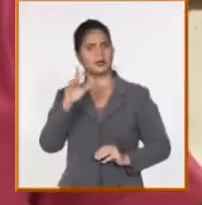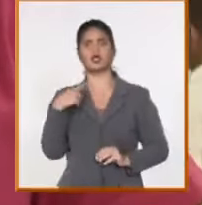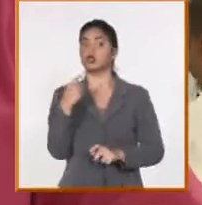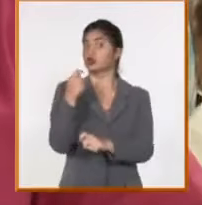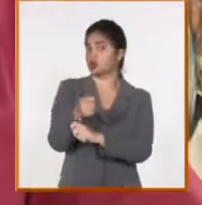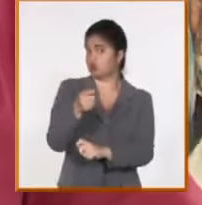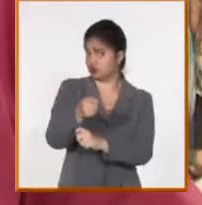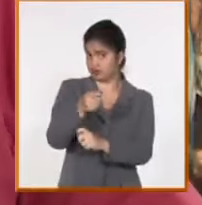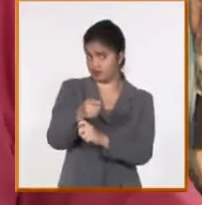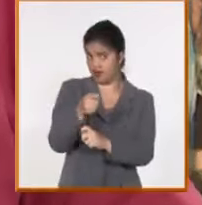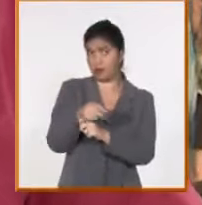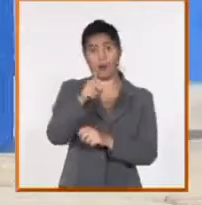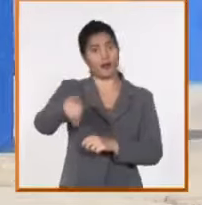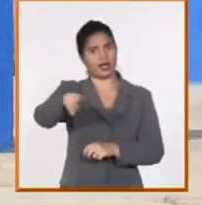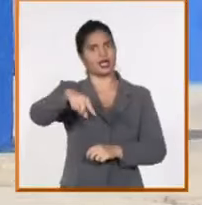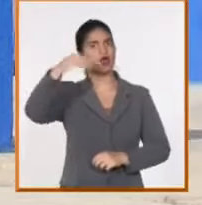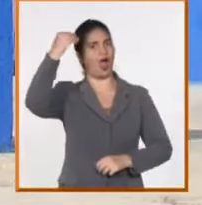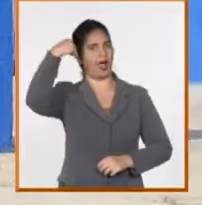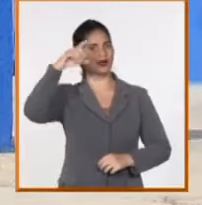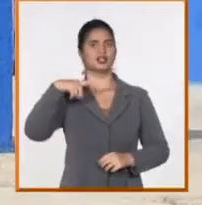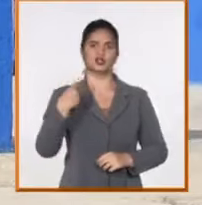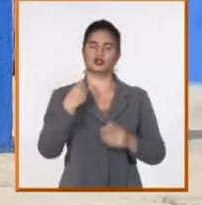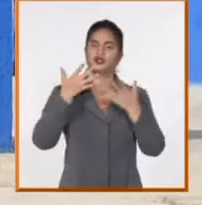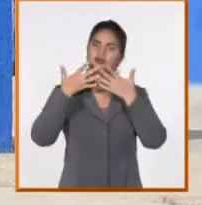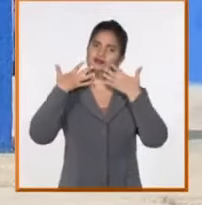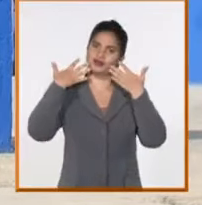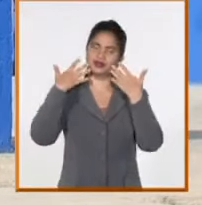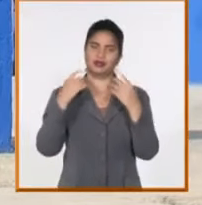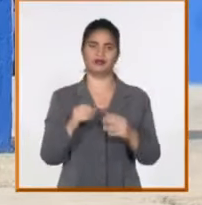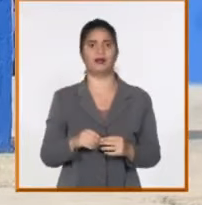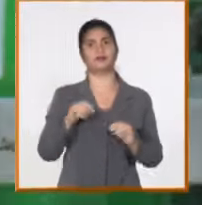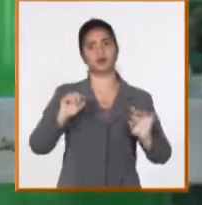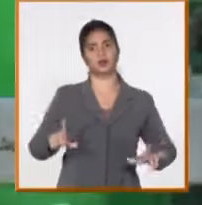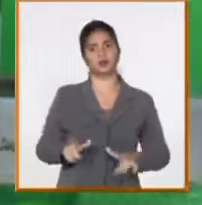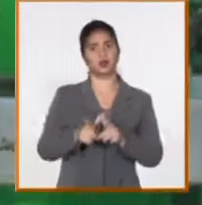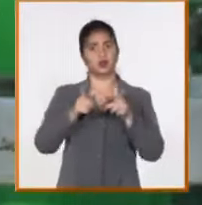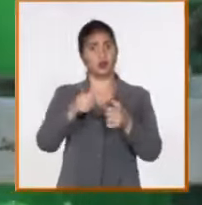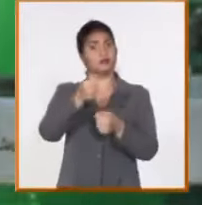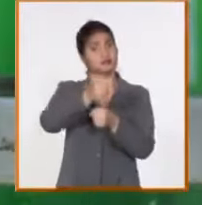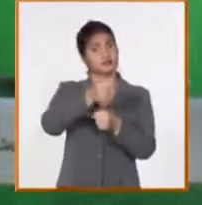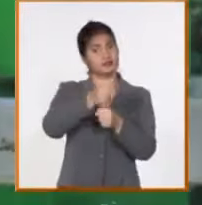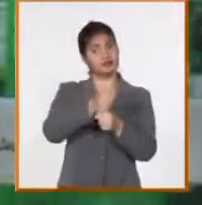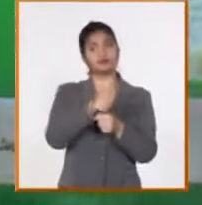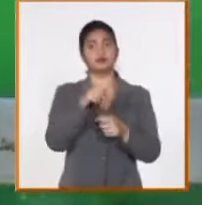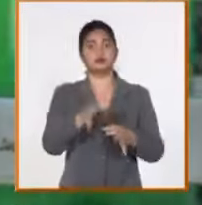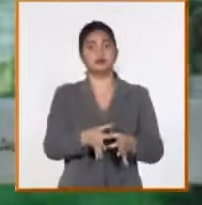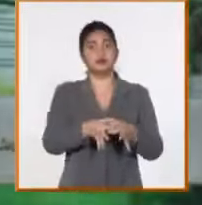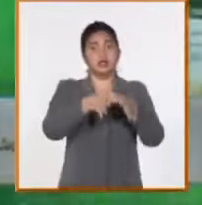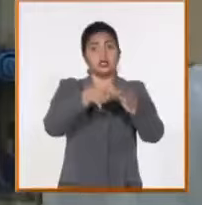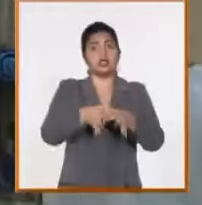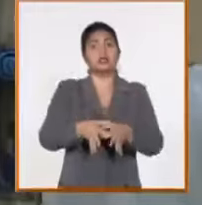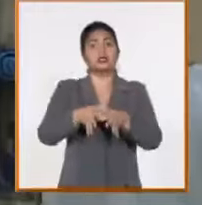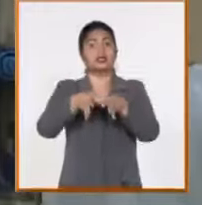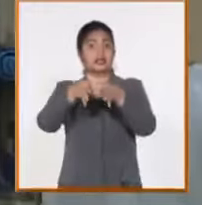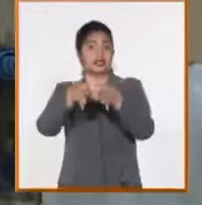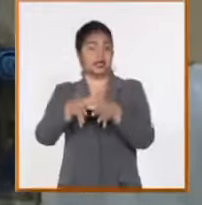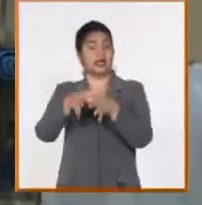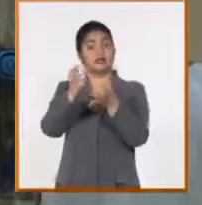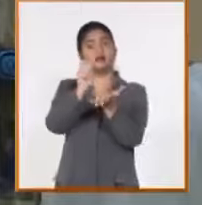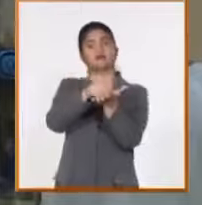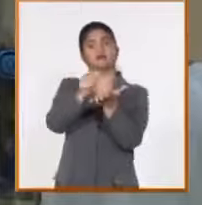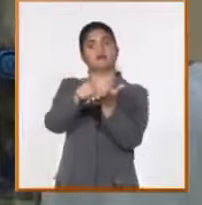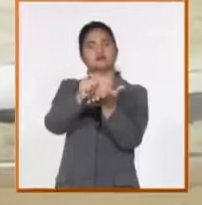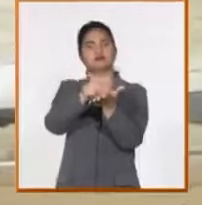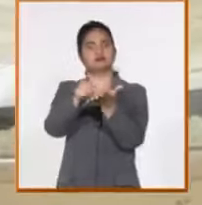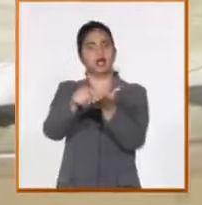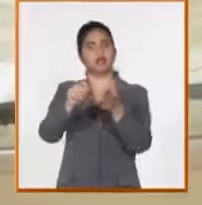también contenta con con el centro la jovel cumple su encargo Estatal de detergente líquido para la canasta familiar normada de